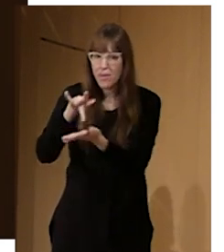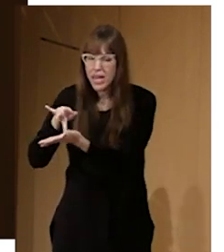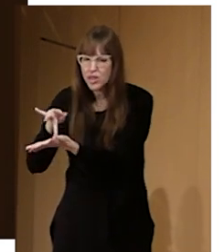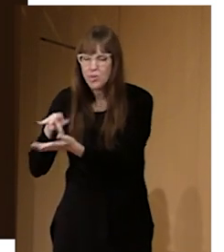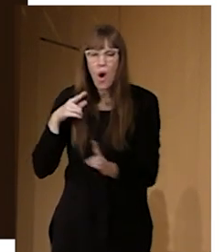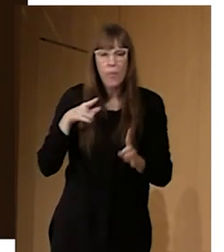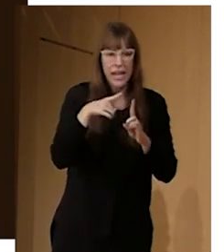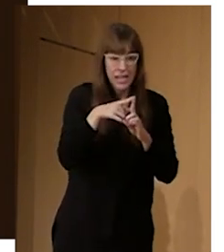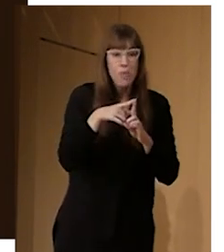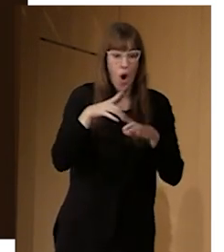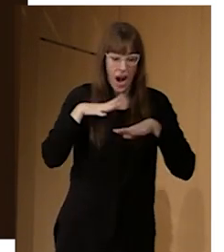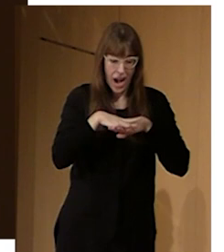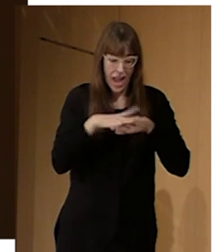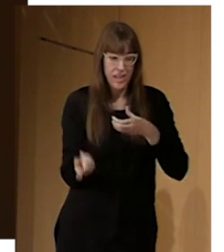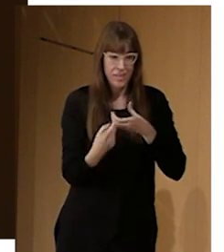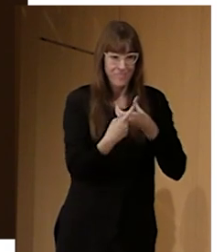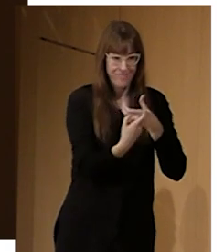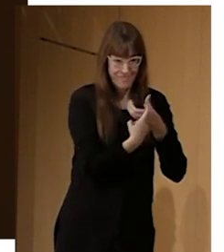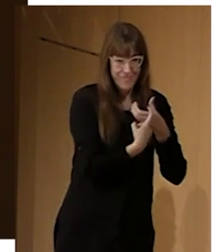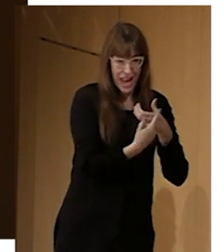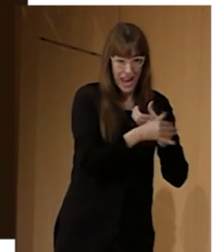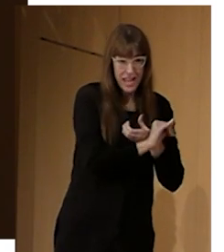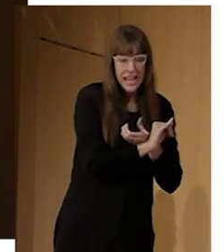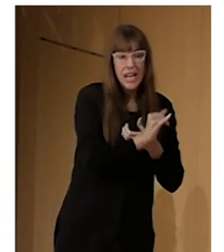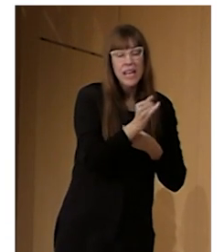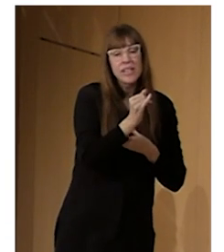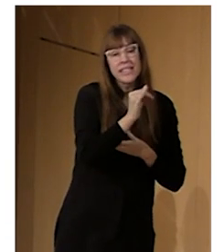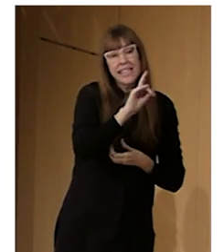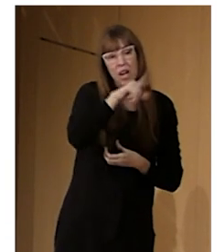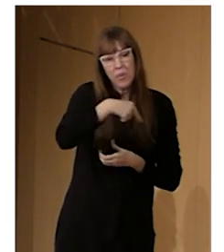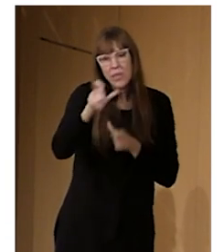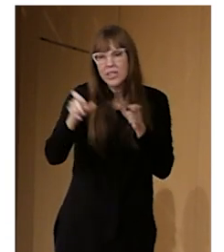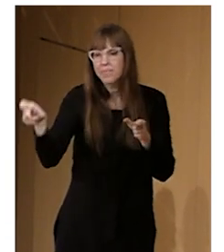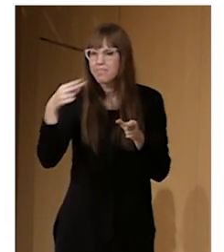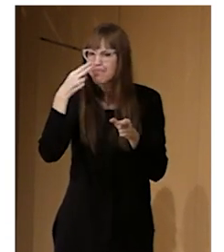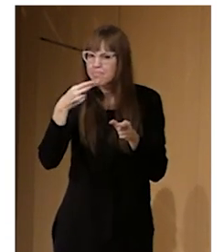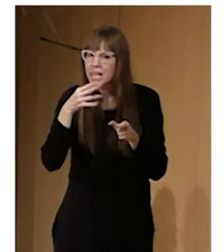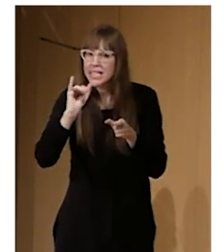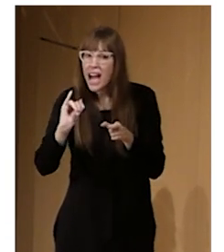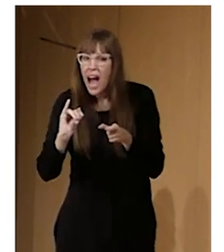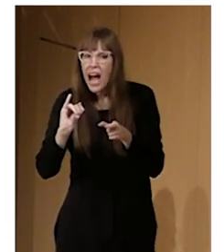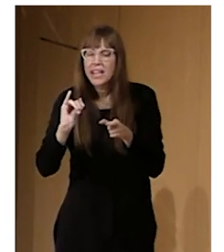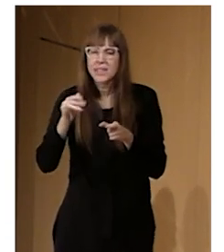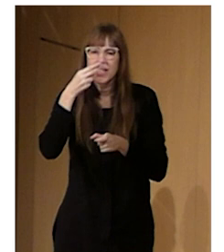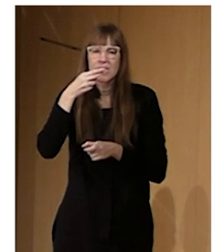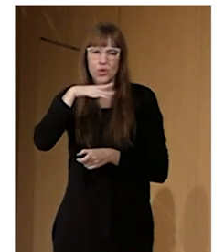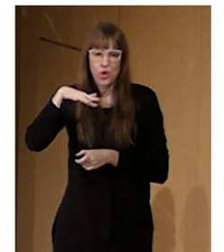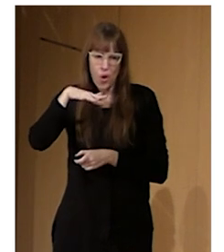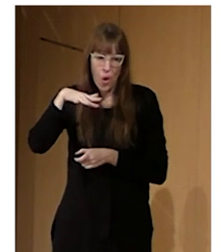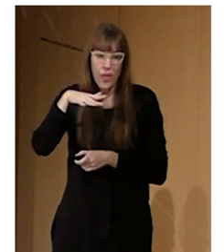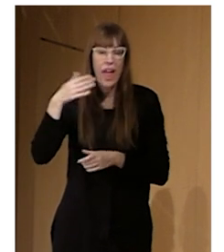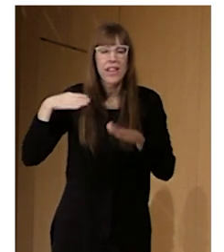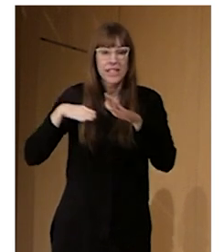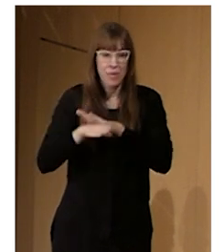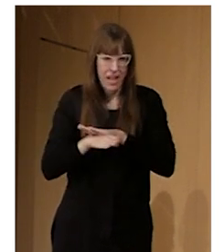red pero también hay otras jornadas que las abrimos a cualquier persona eh que estéis interesadas en la accesibilidad y en la inclusión en